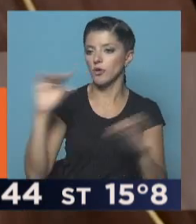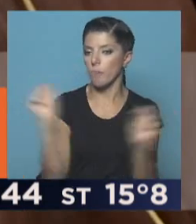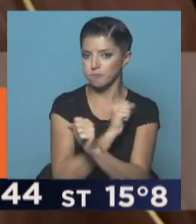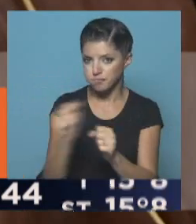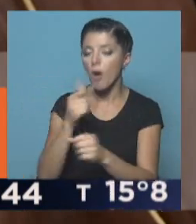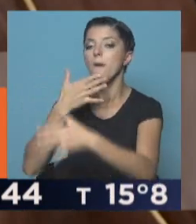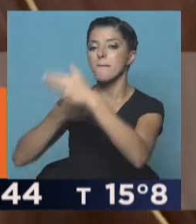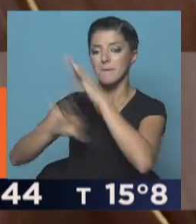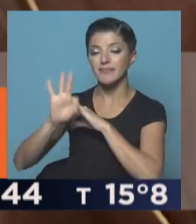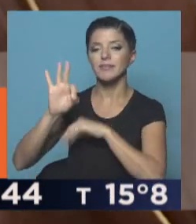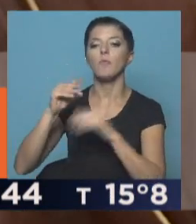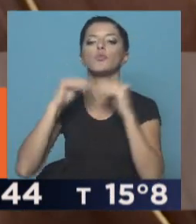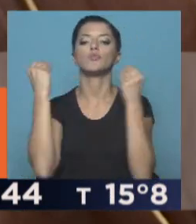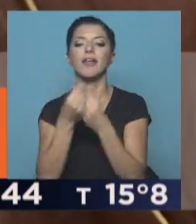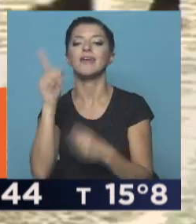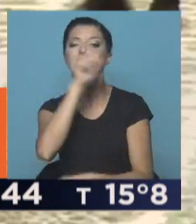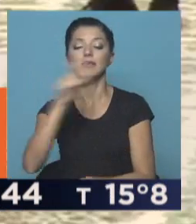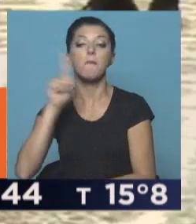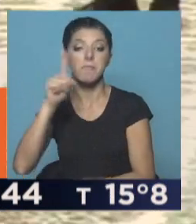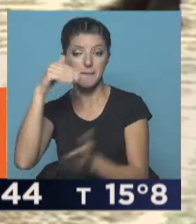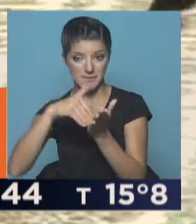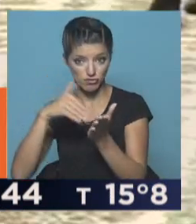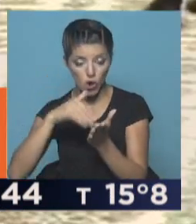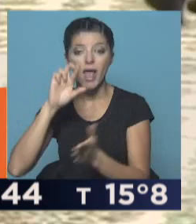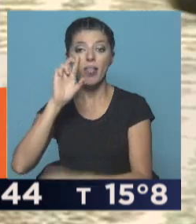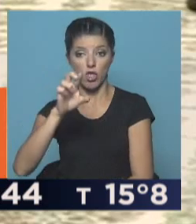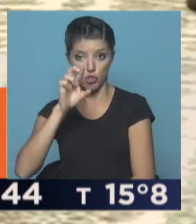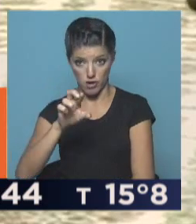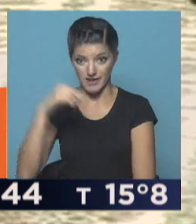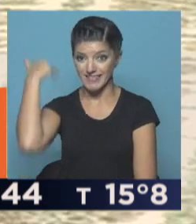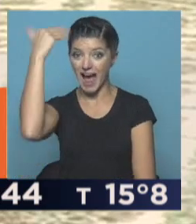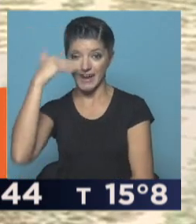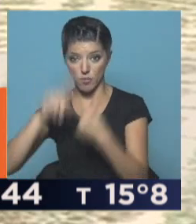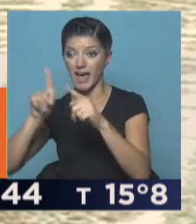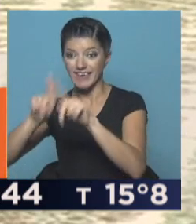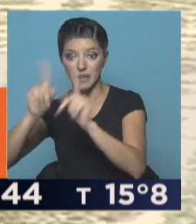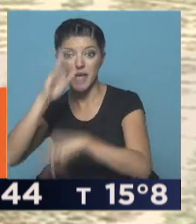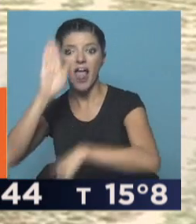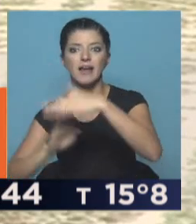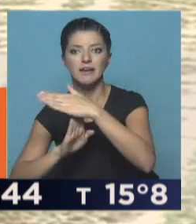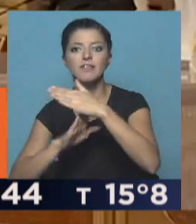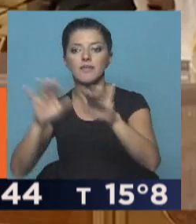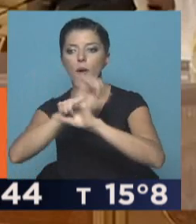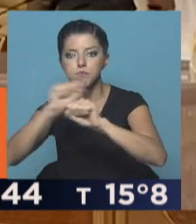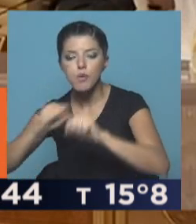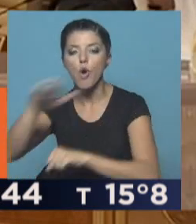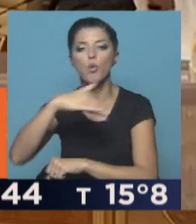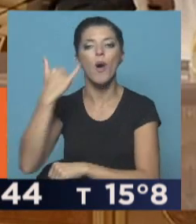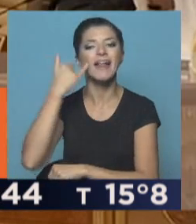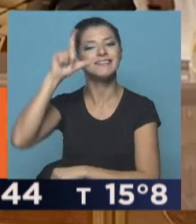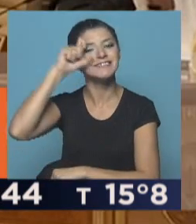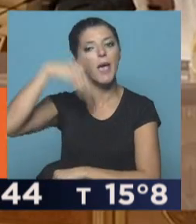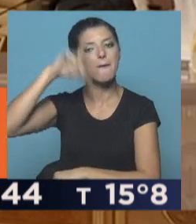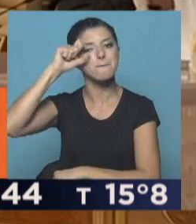por 100.000 millones de dólares con Arabia Saudita, que a su vez lidera los bombardeos sobre Yemen. La dinámica